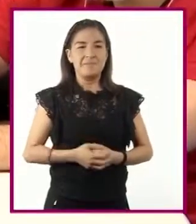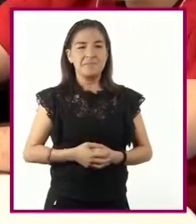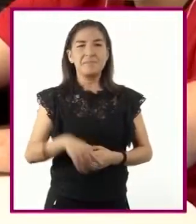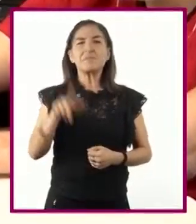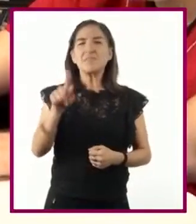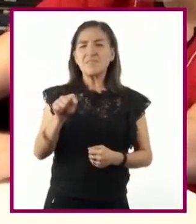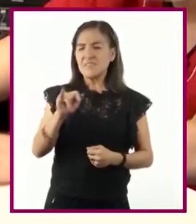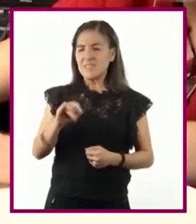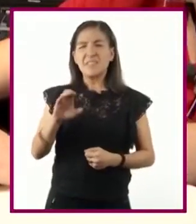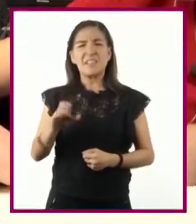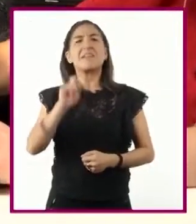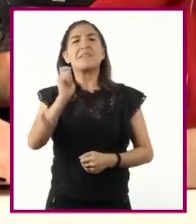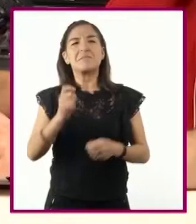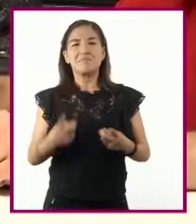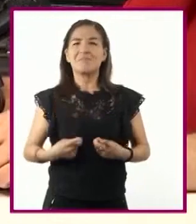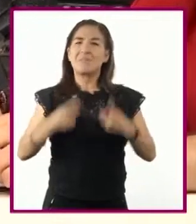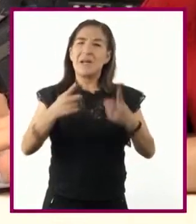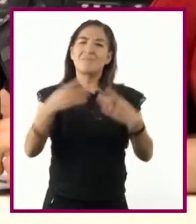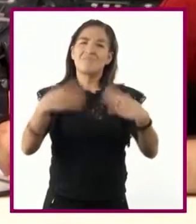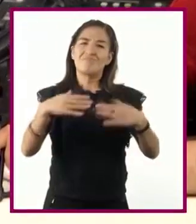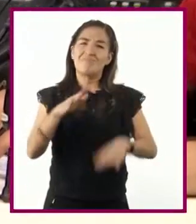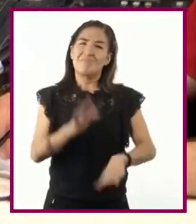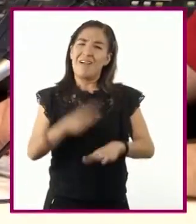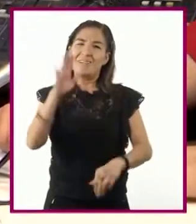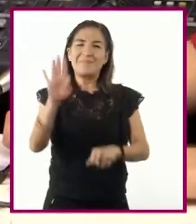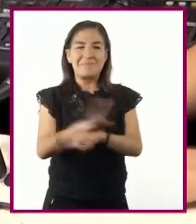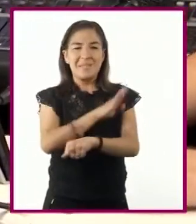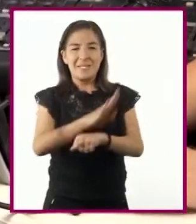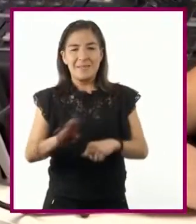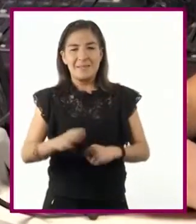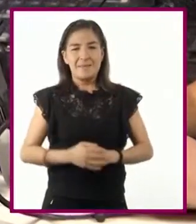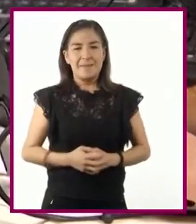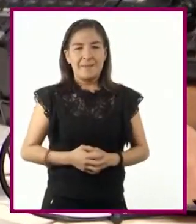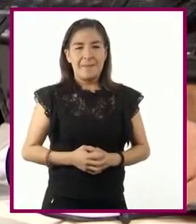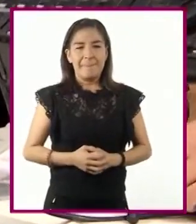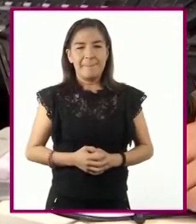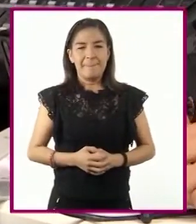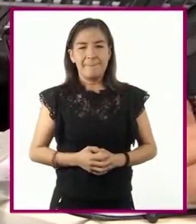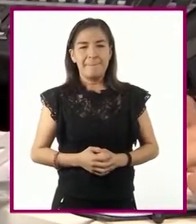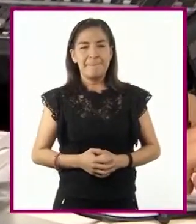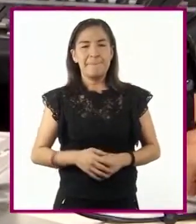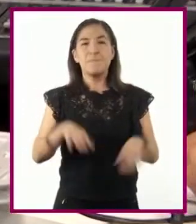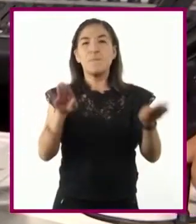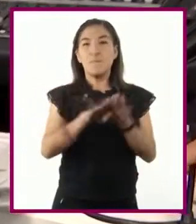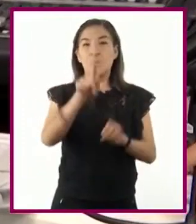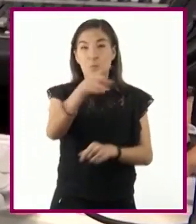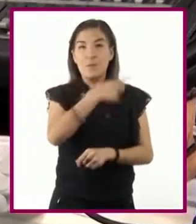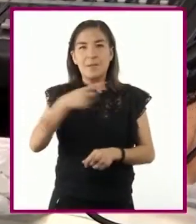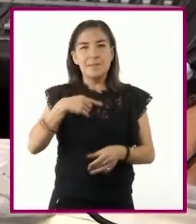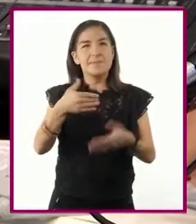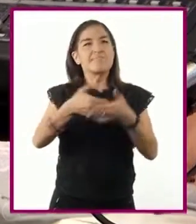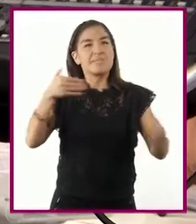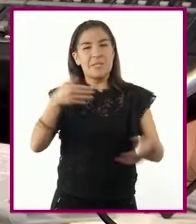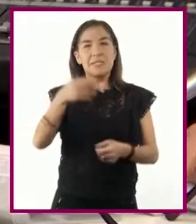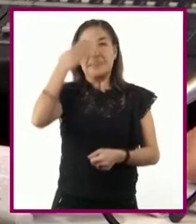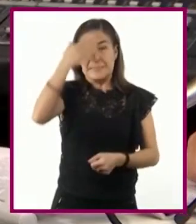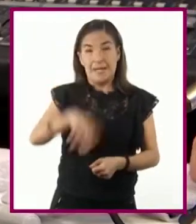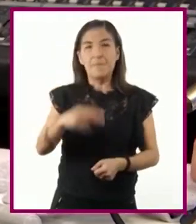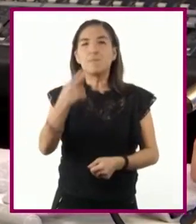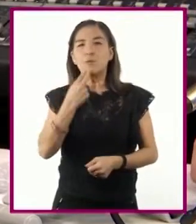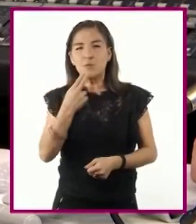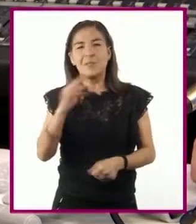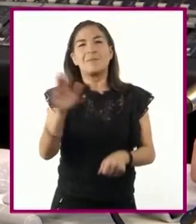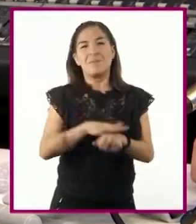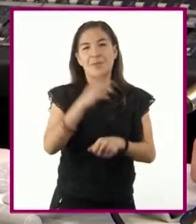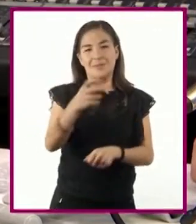ofrecen enormes beneficios, naturalmente, si sabemos emplearlas. Por ello, debemos